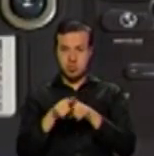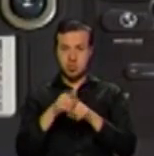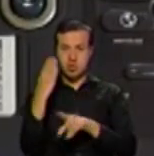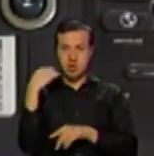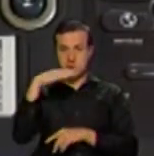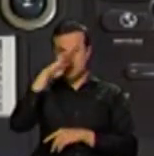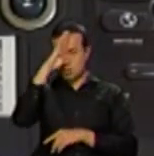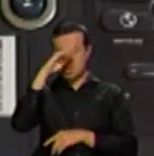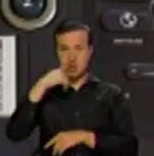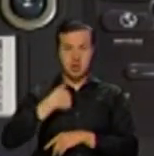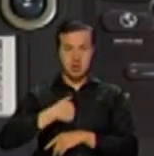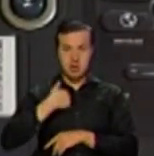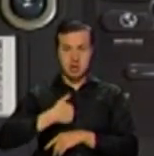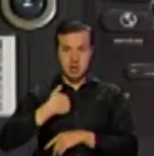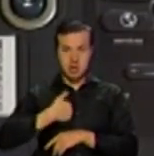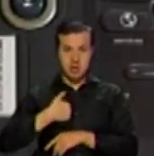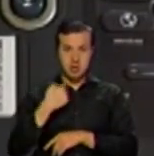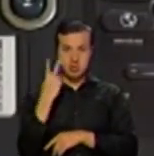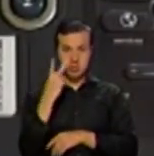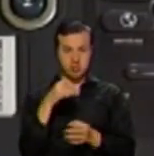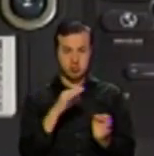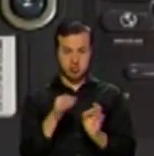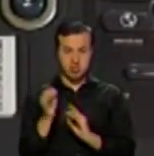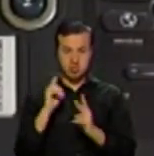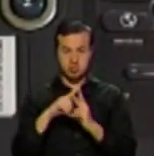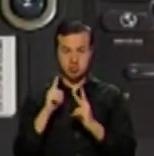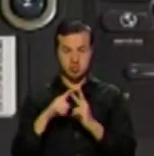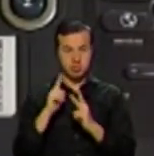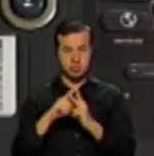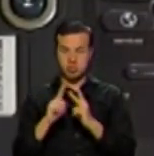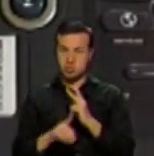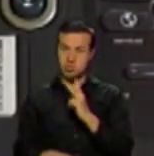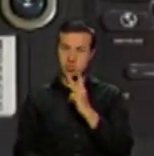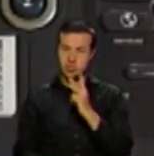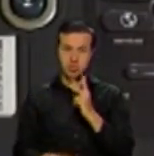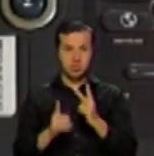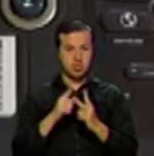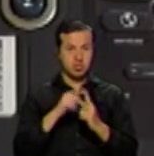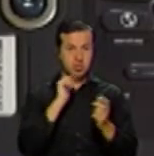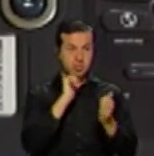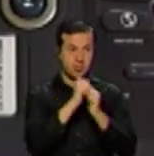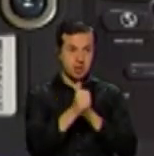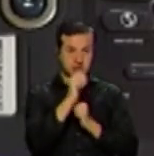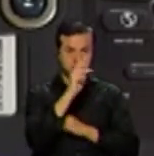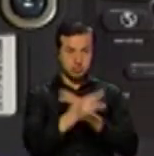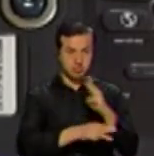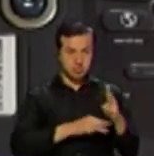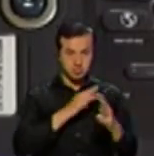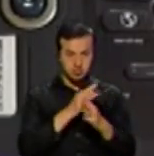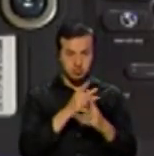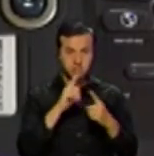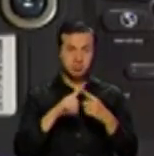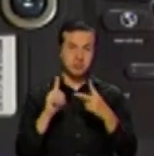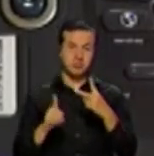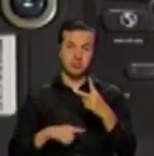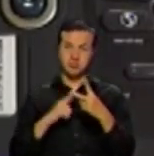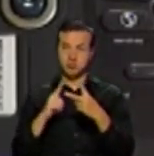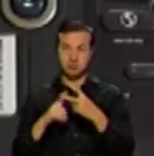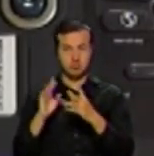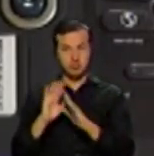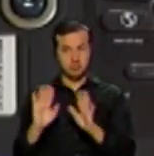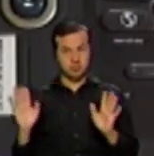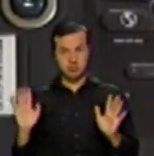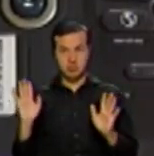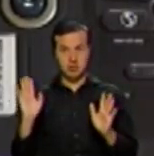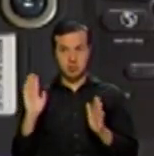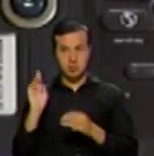Atahualpa con Argentina, habían dos opciones, no había más opciones: o clasificábamos al Mundial o simplemente decíamos